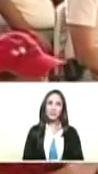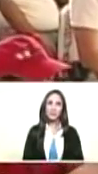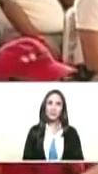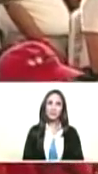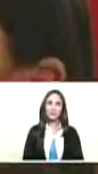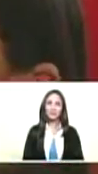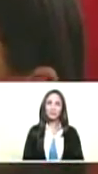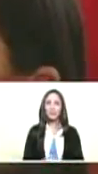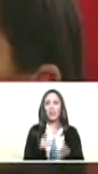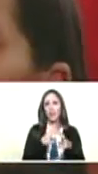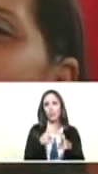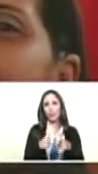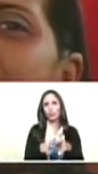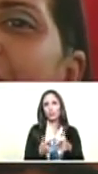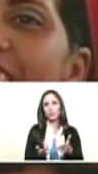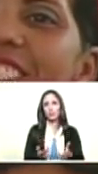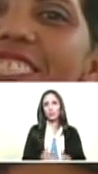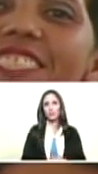Entonces,